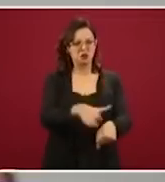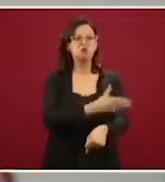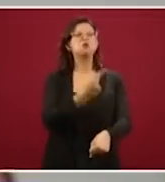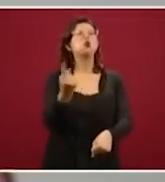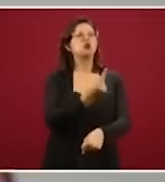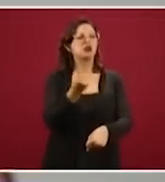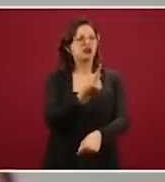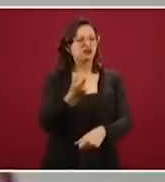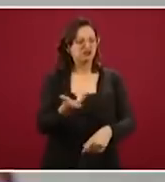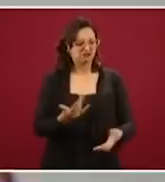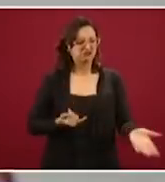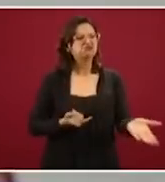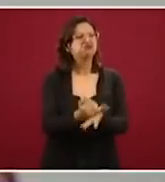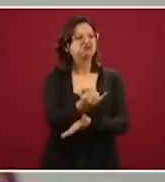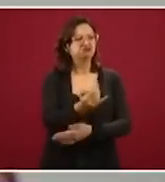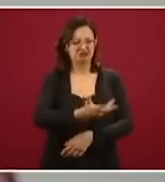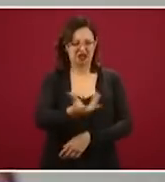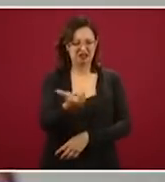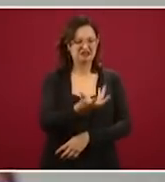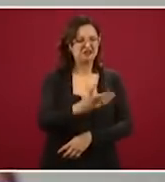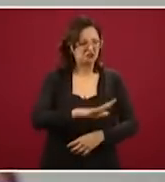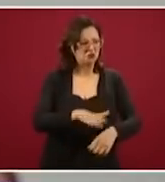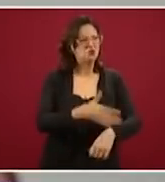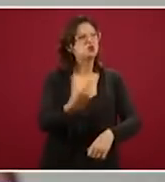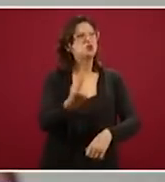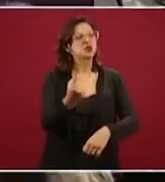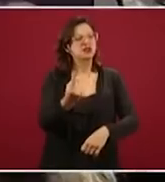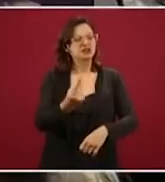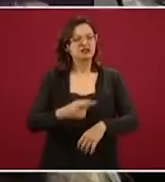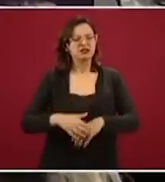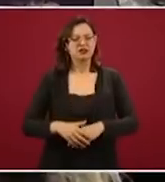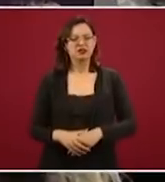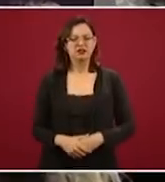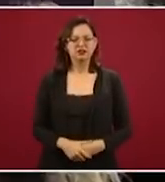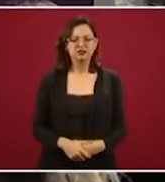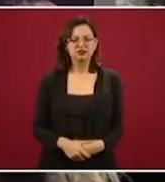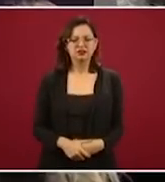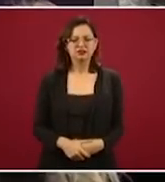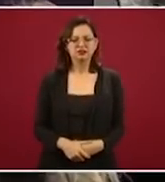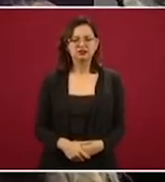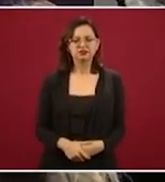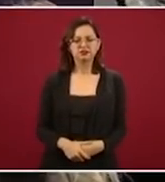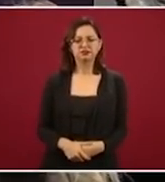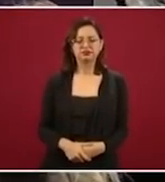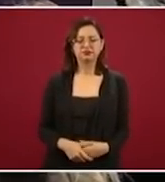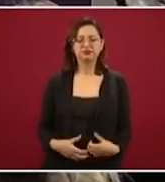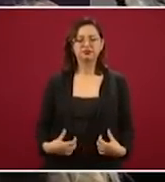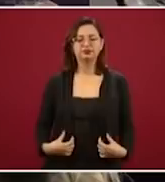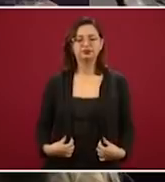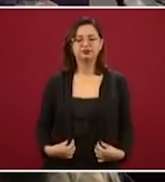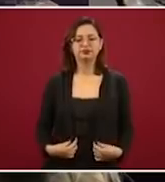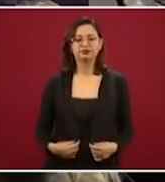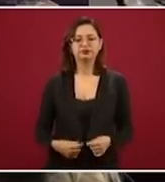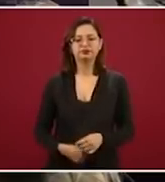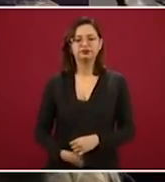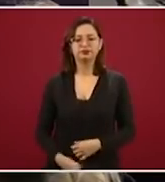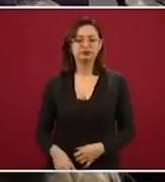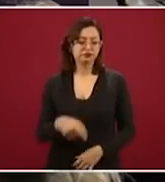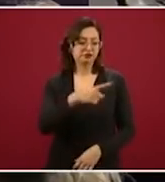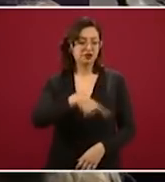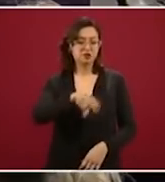de dedicarse a la delincuencia, a